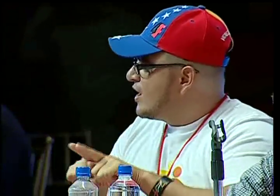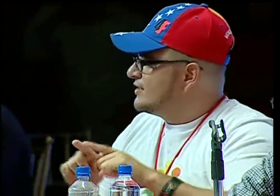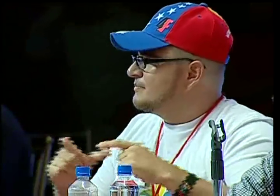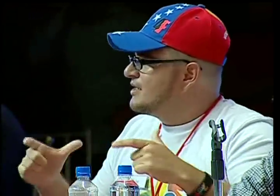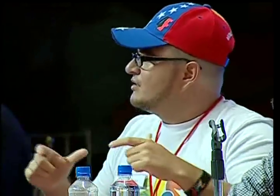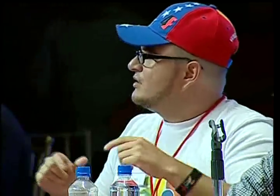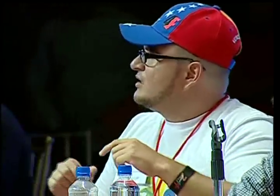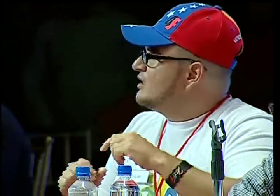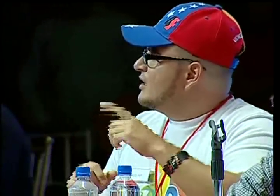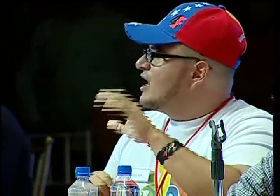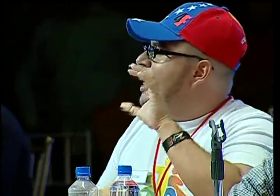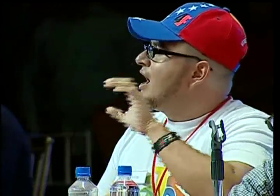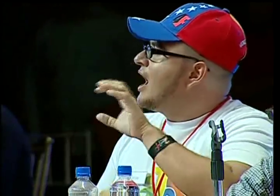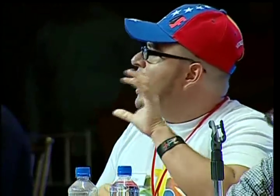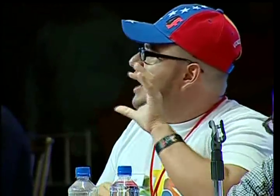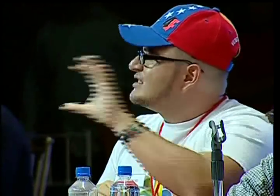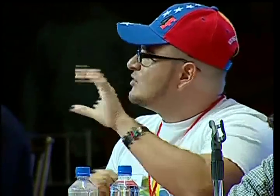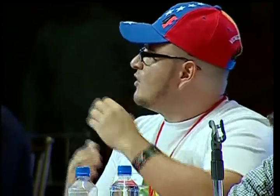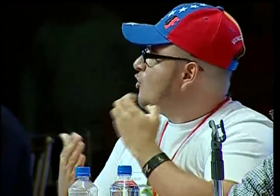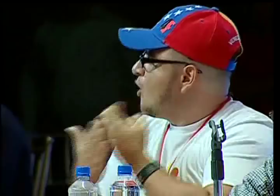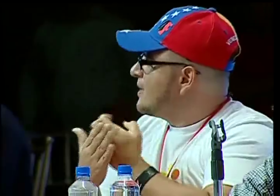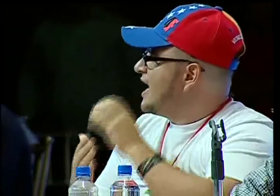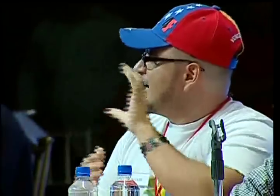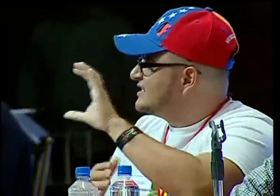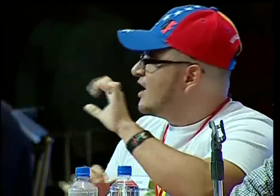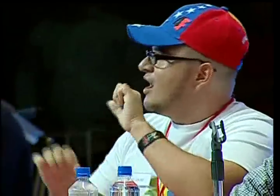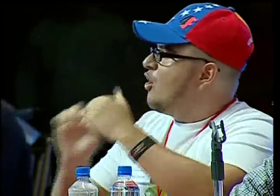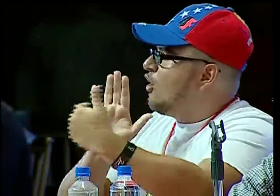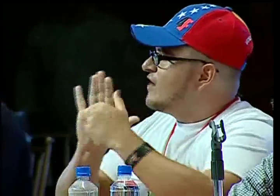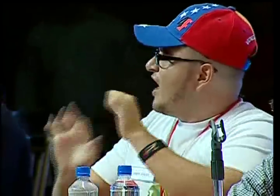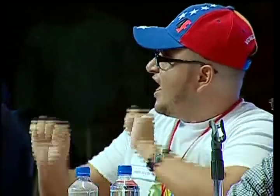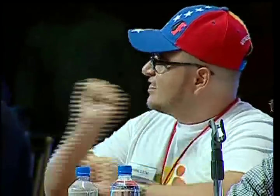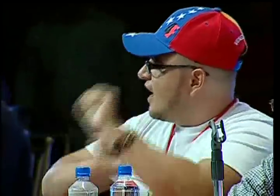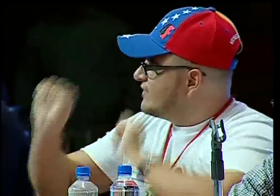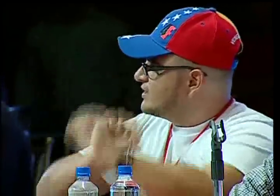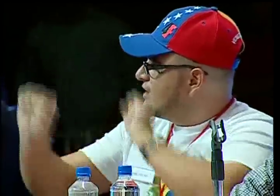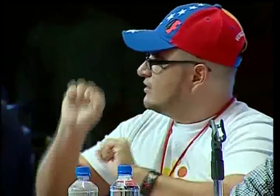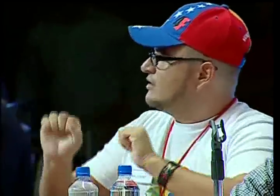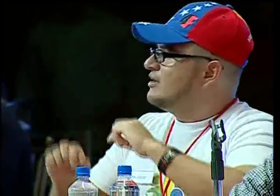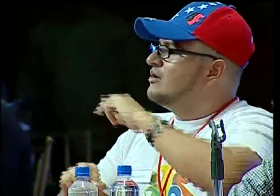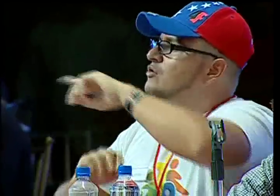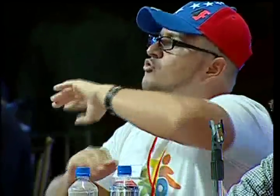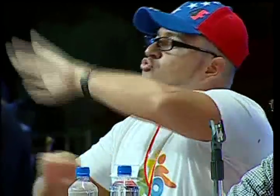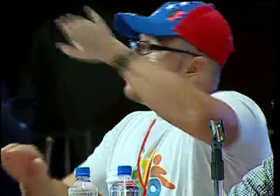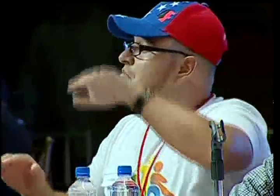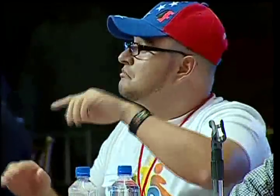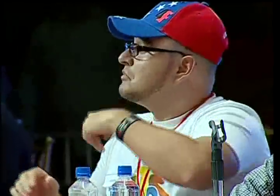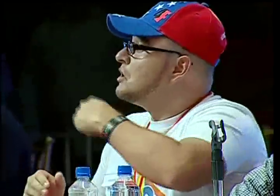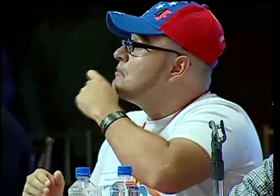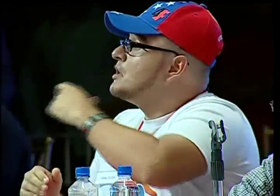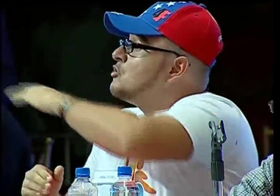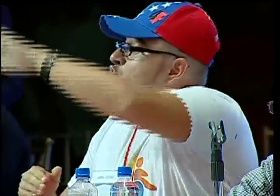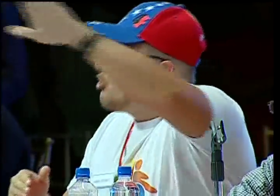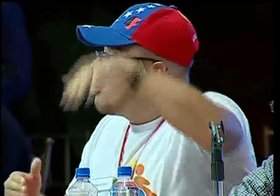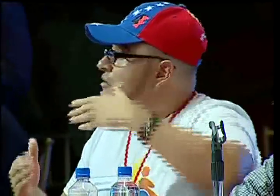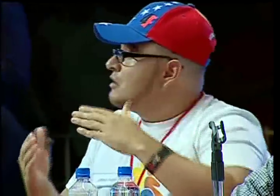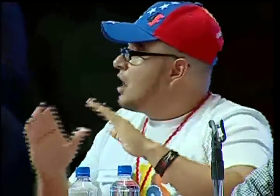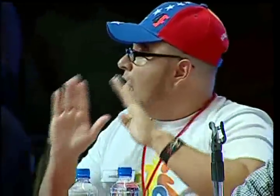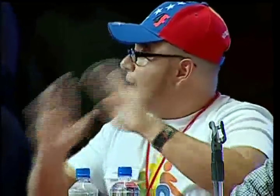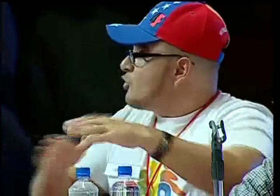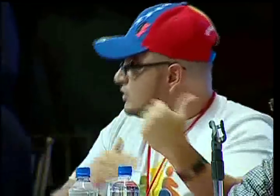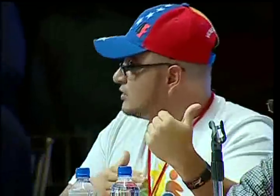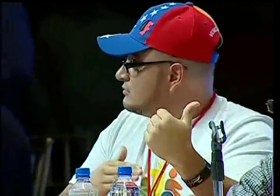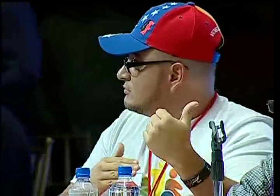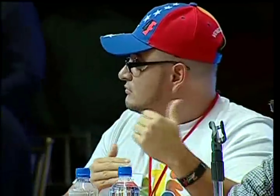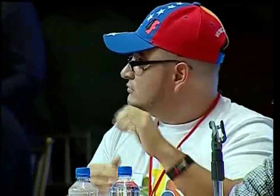revolución, a trabajar en los estados, a defender nuestra economía. Todos